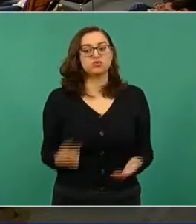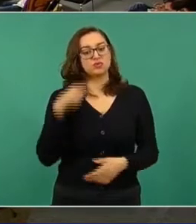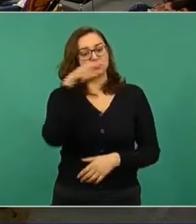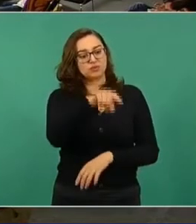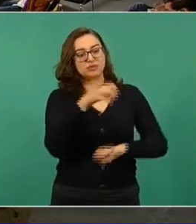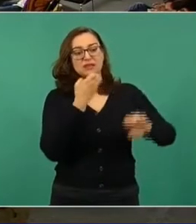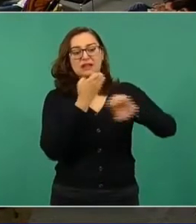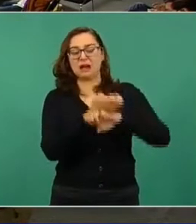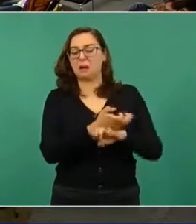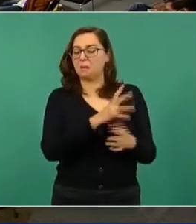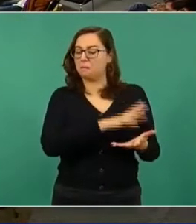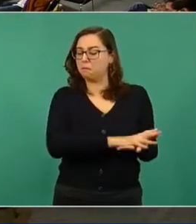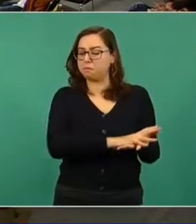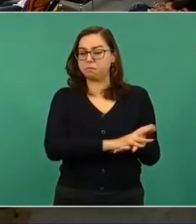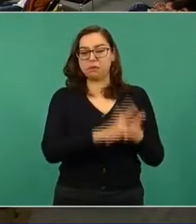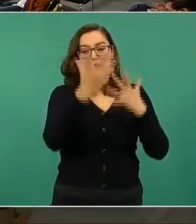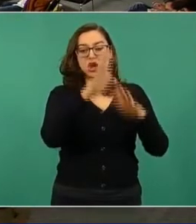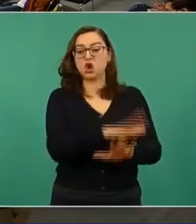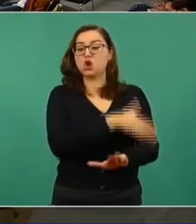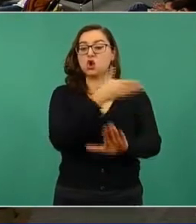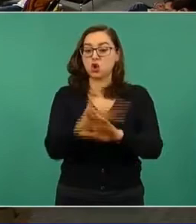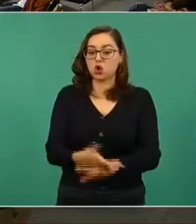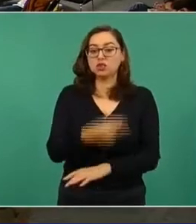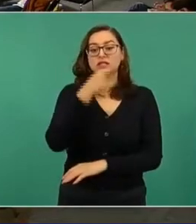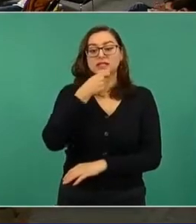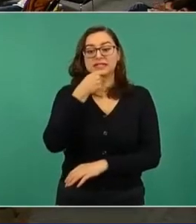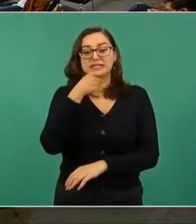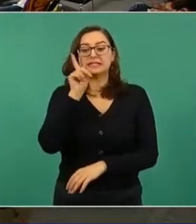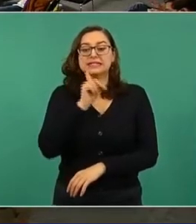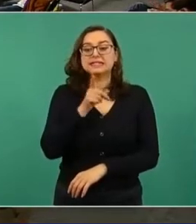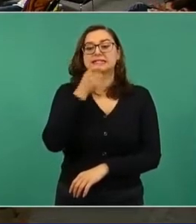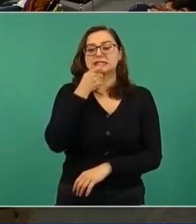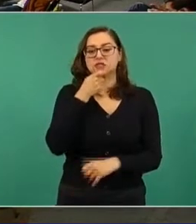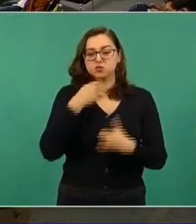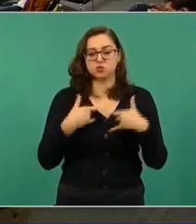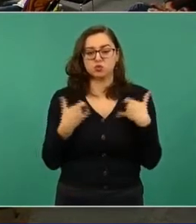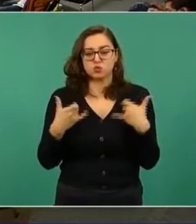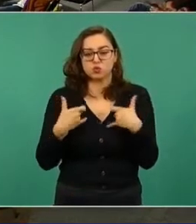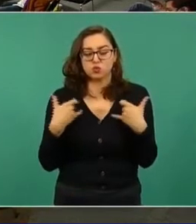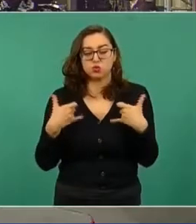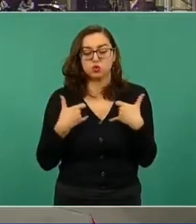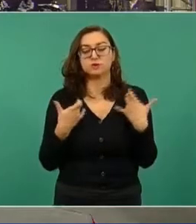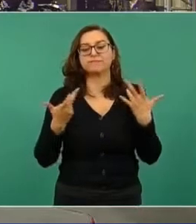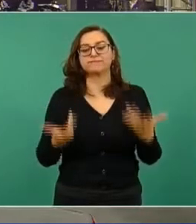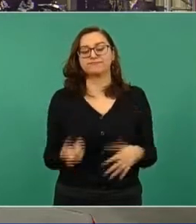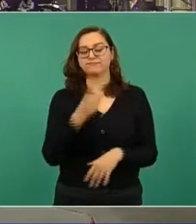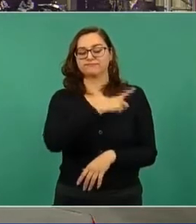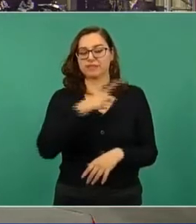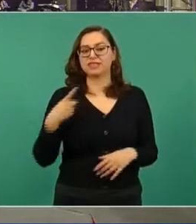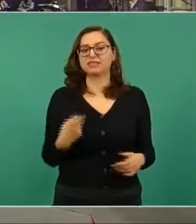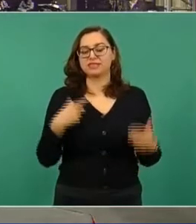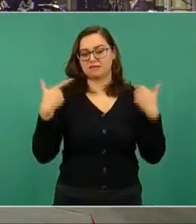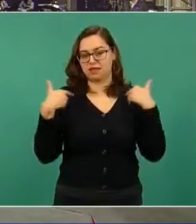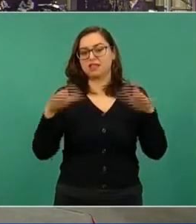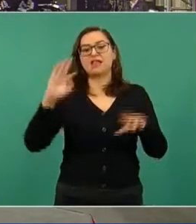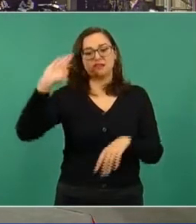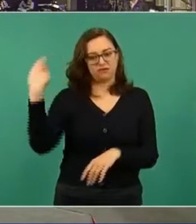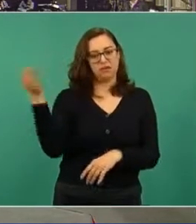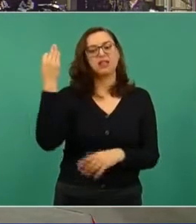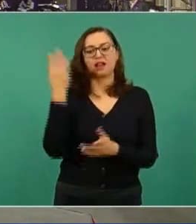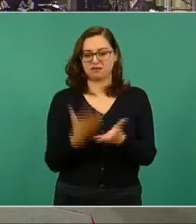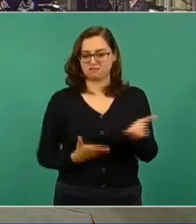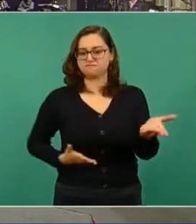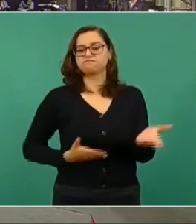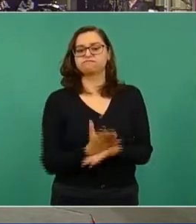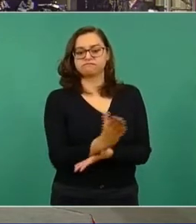violencia también se ha cebado contra los menores de edad, contra los niños, las niñas y los adolescentes, tendría que movilizar a instancias de todos los niveles.